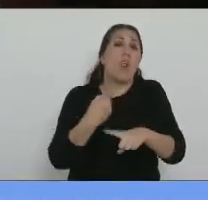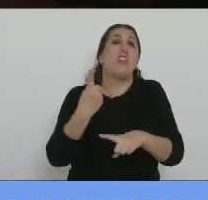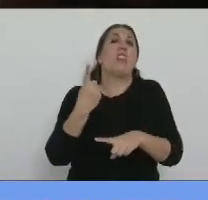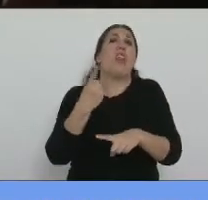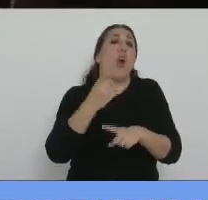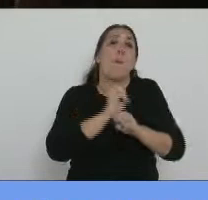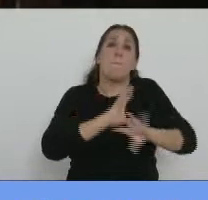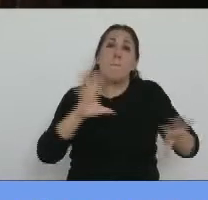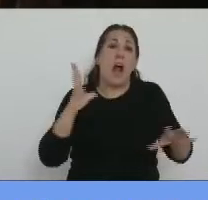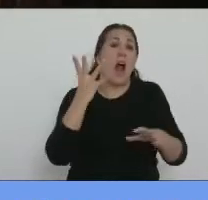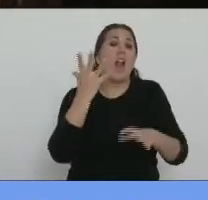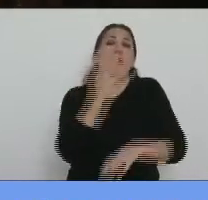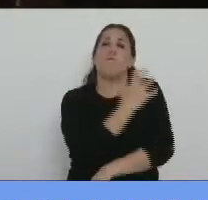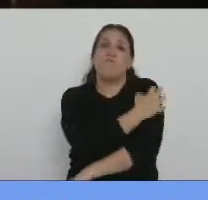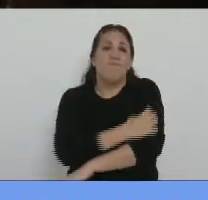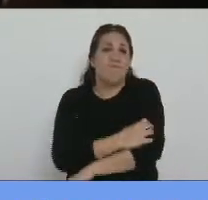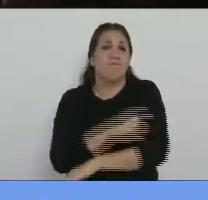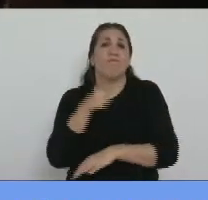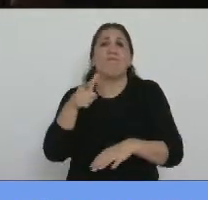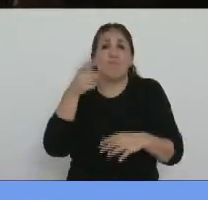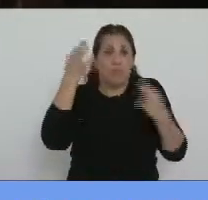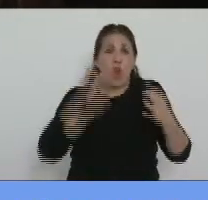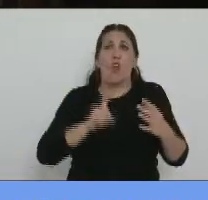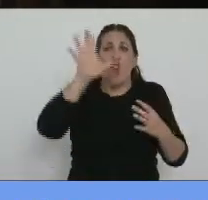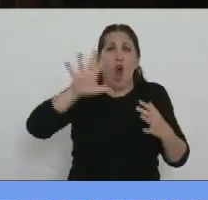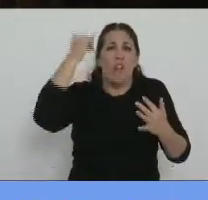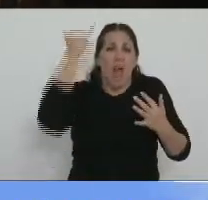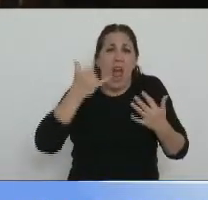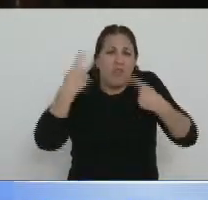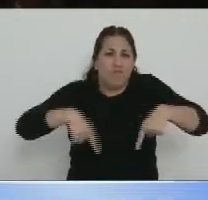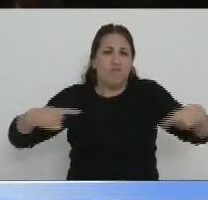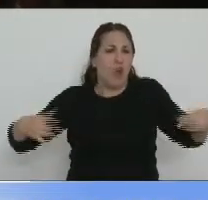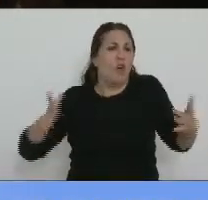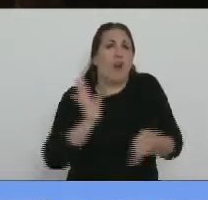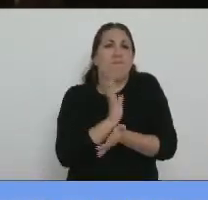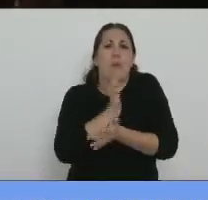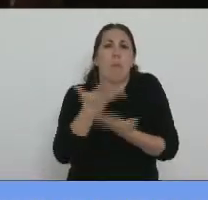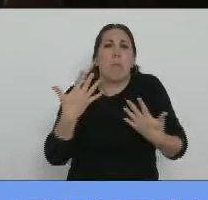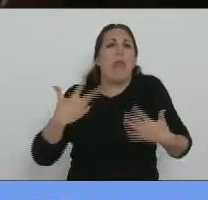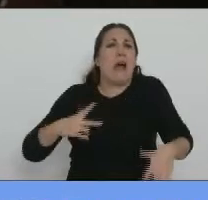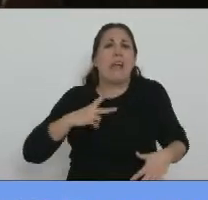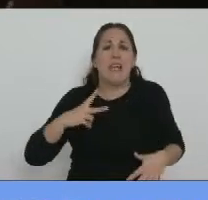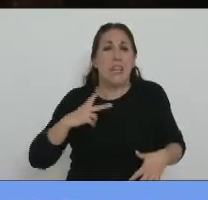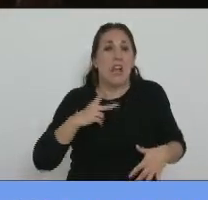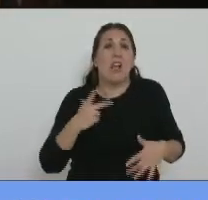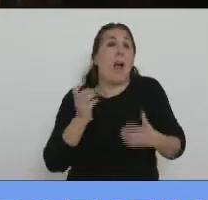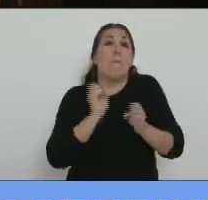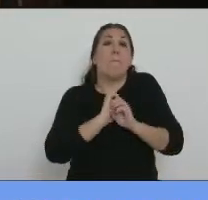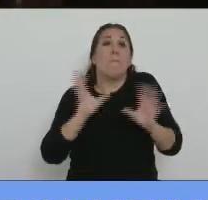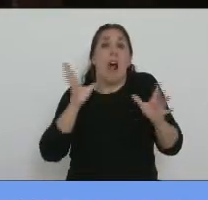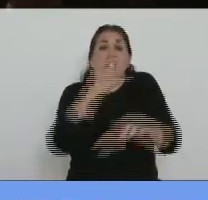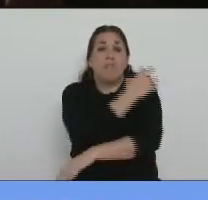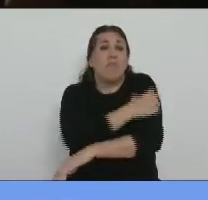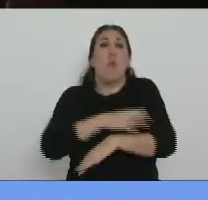una región rica en su recurso rica en su gente rica en sus capacidades e injustamente empobrecida por